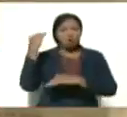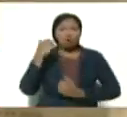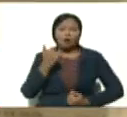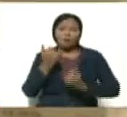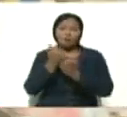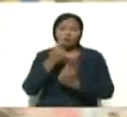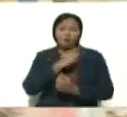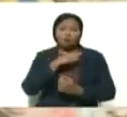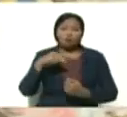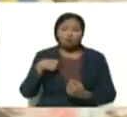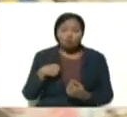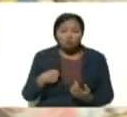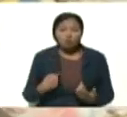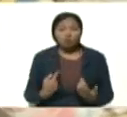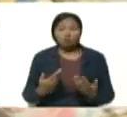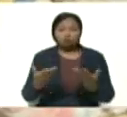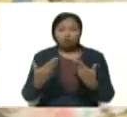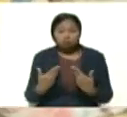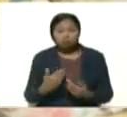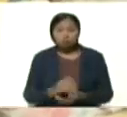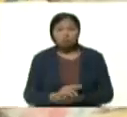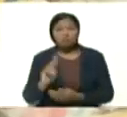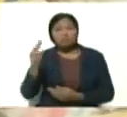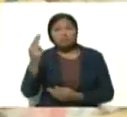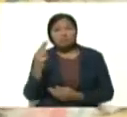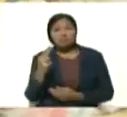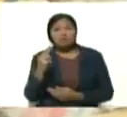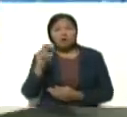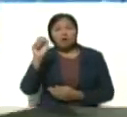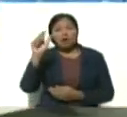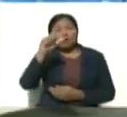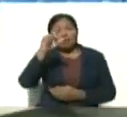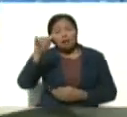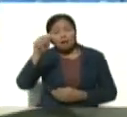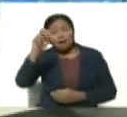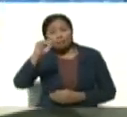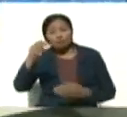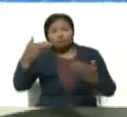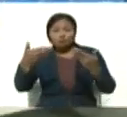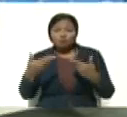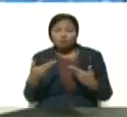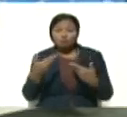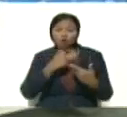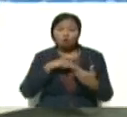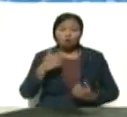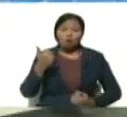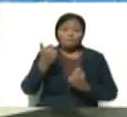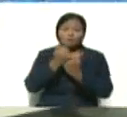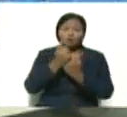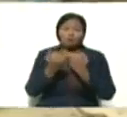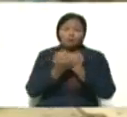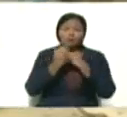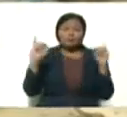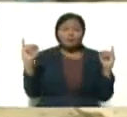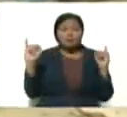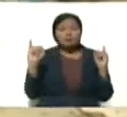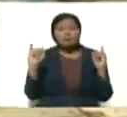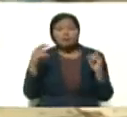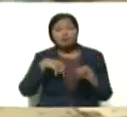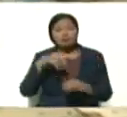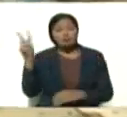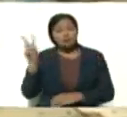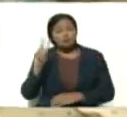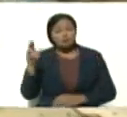apoyo a nosotros. Haití, la de Alejandro Petión, que nos dio apoyo para la independencia de